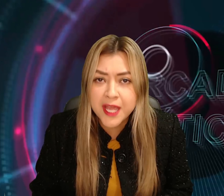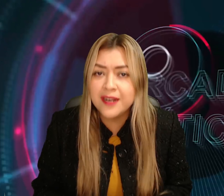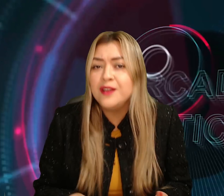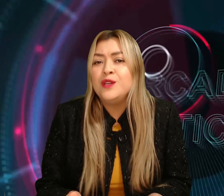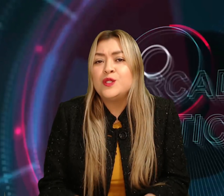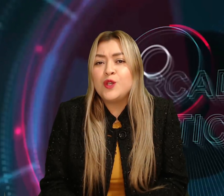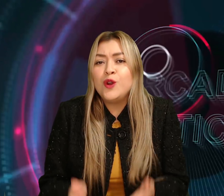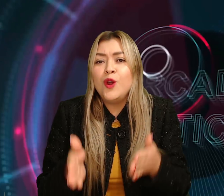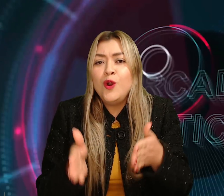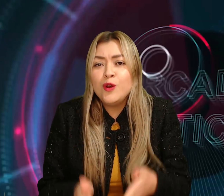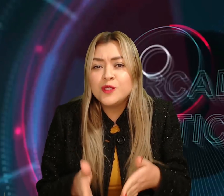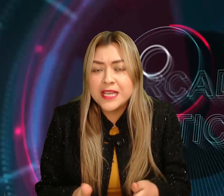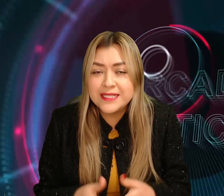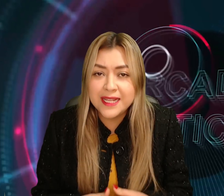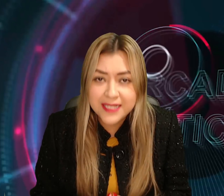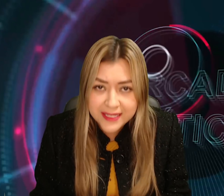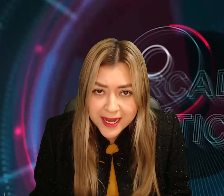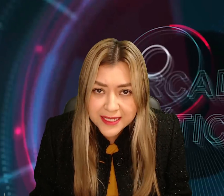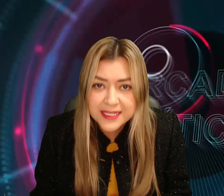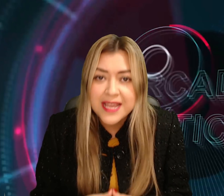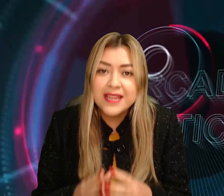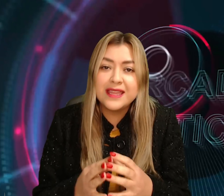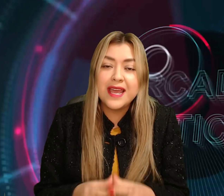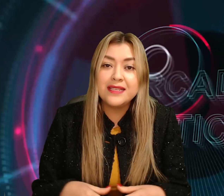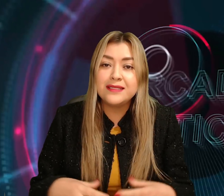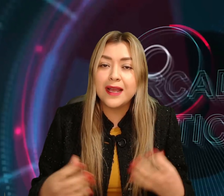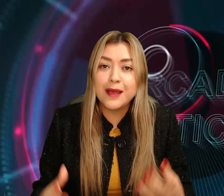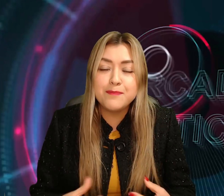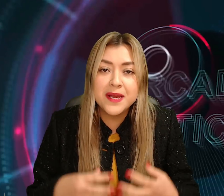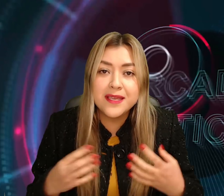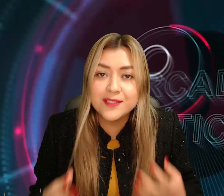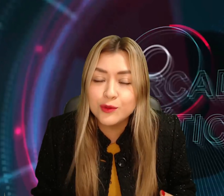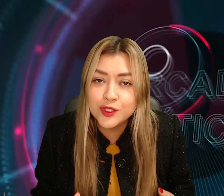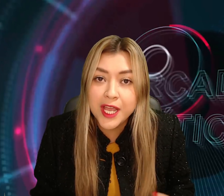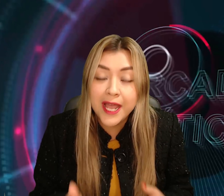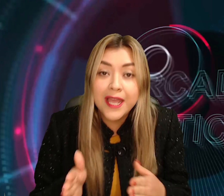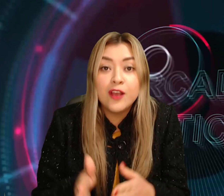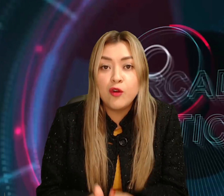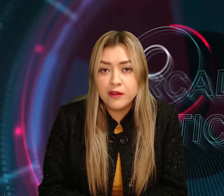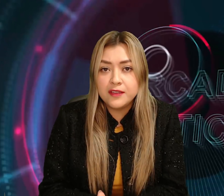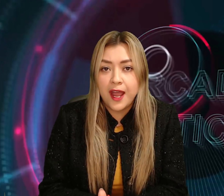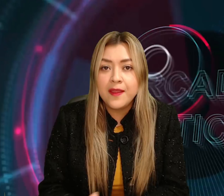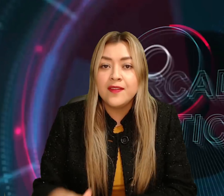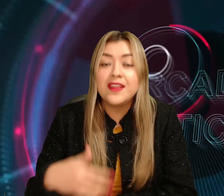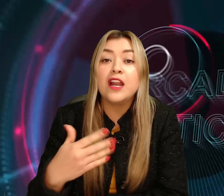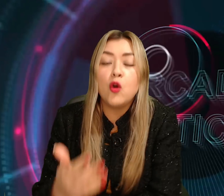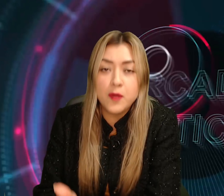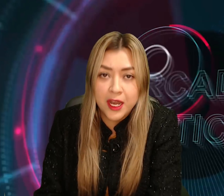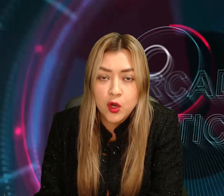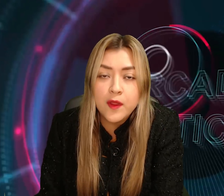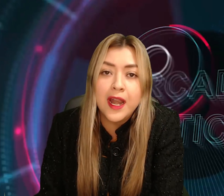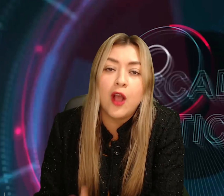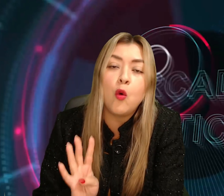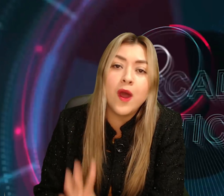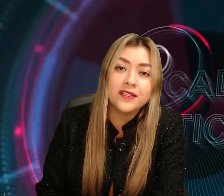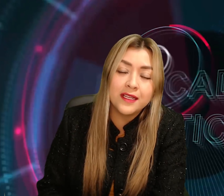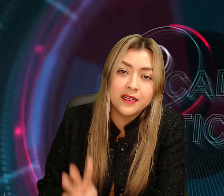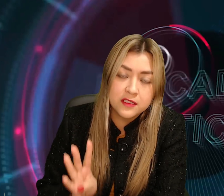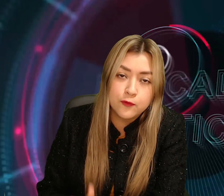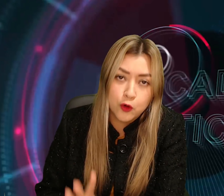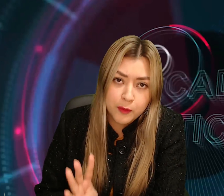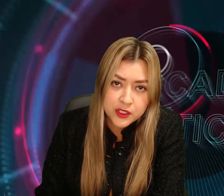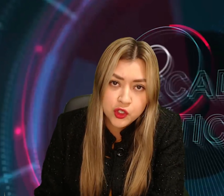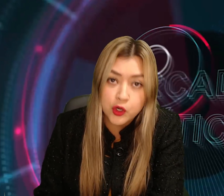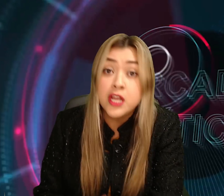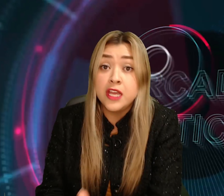poder son los que están detrás de esta campaña sucia en contra del gobierno de la cuarta